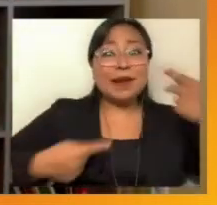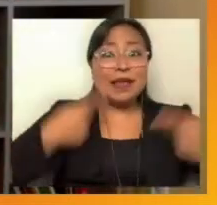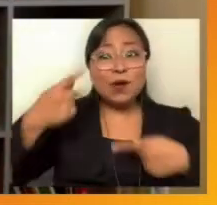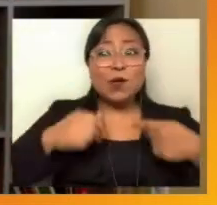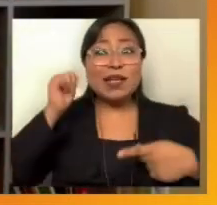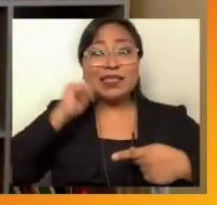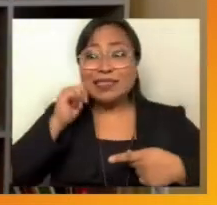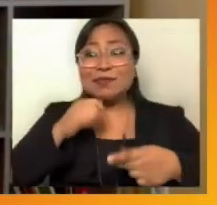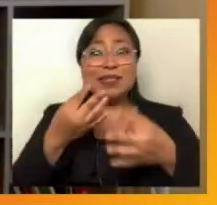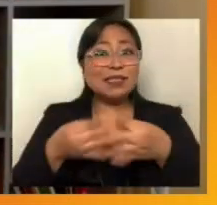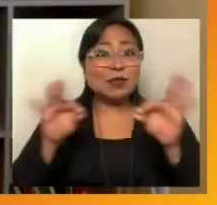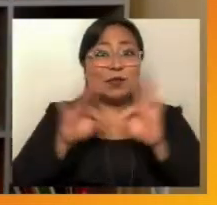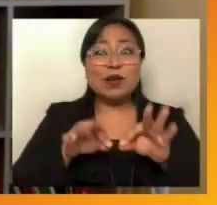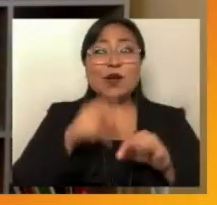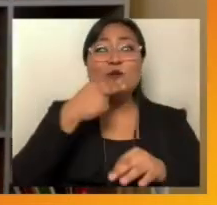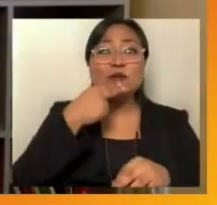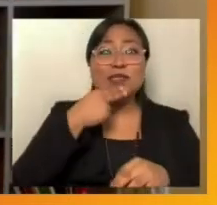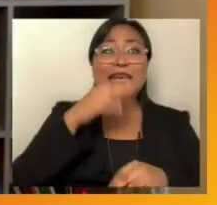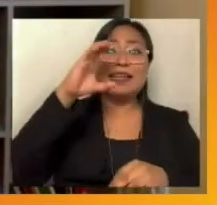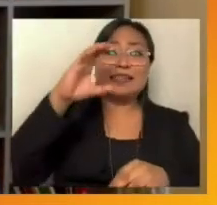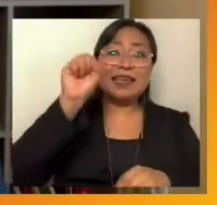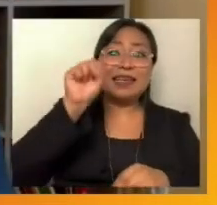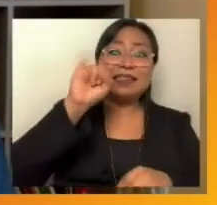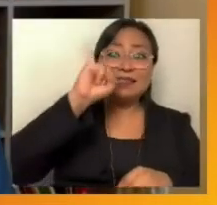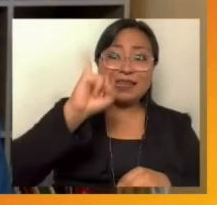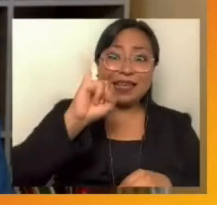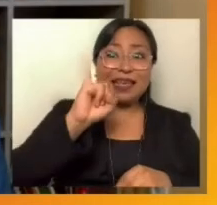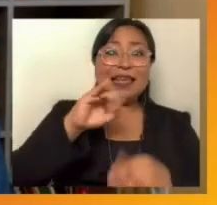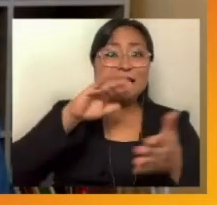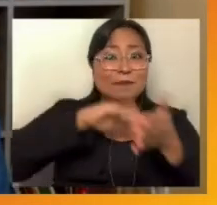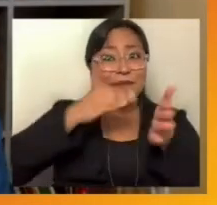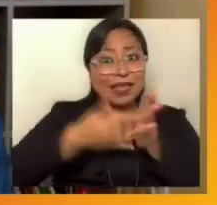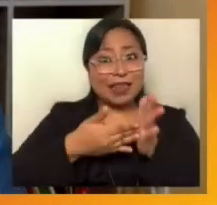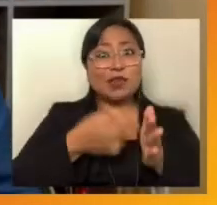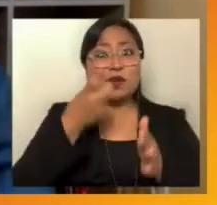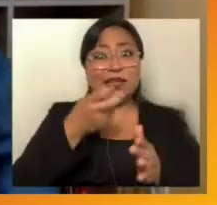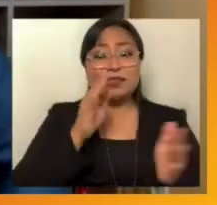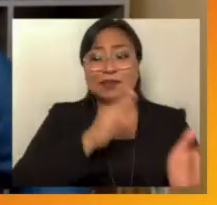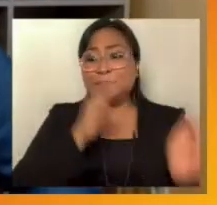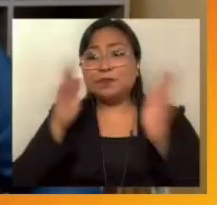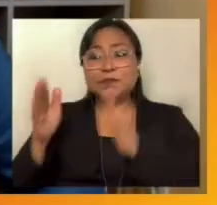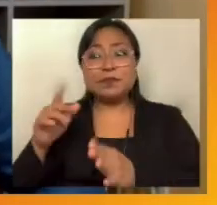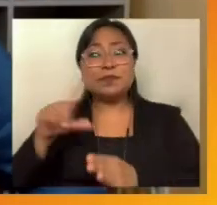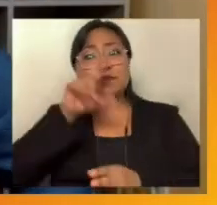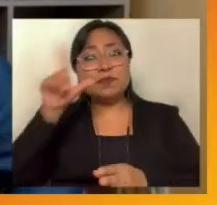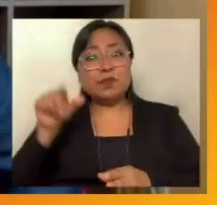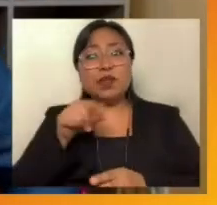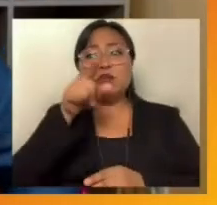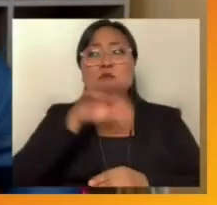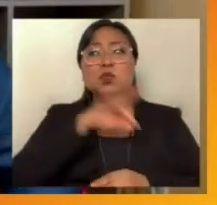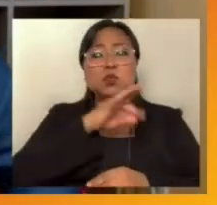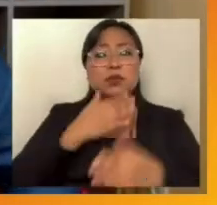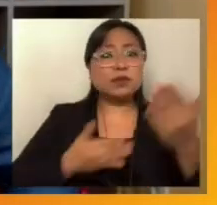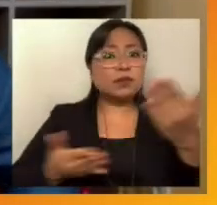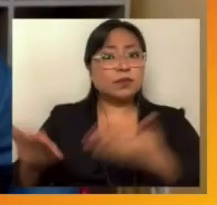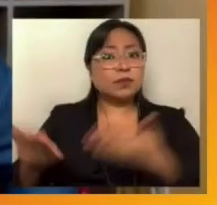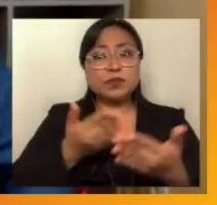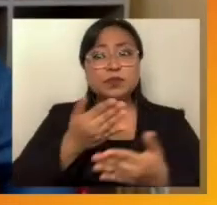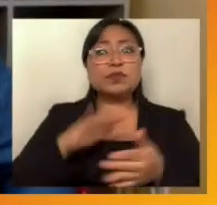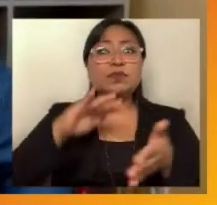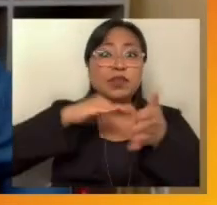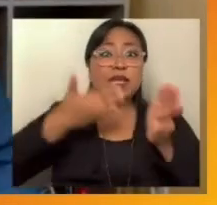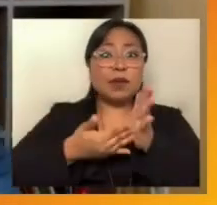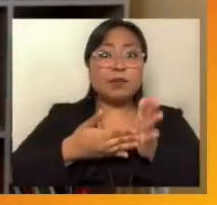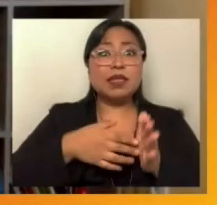metodología CSI, conocimiento, sencillez e impacto. Y la siguiente parte es que lo tienes que compartir con la